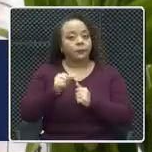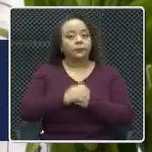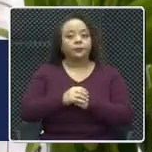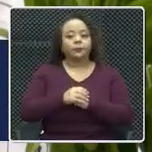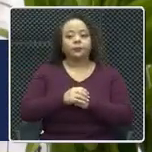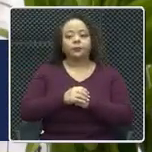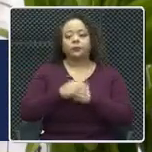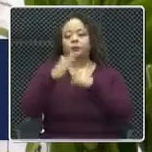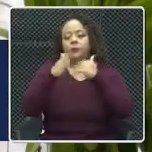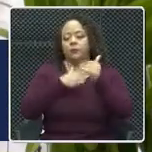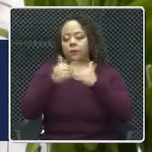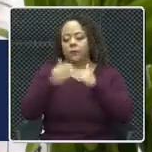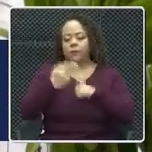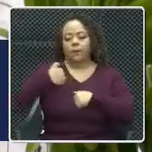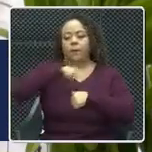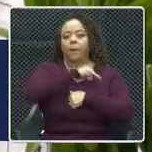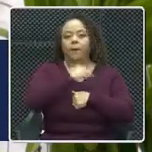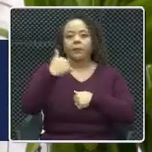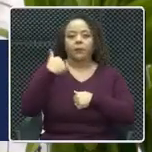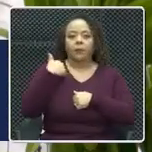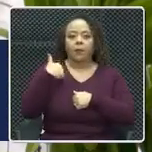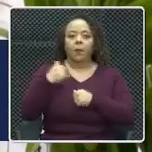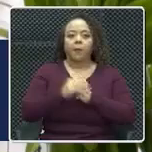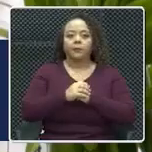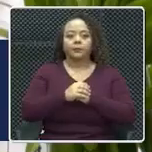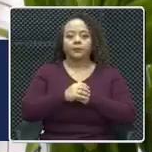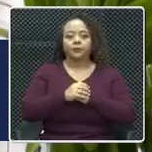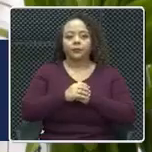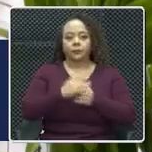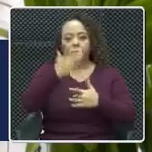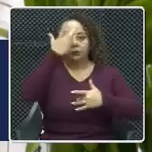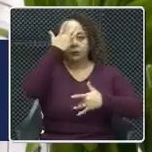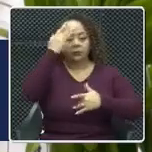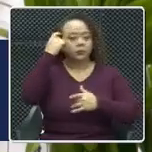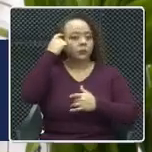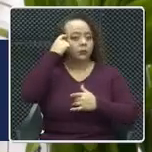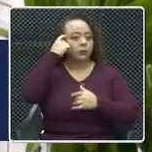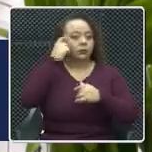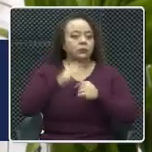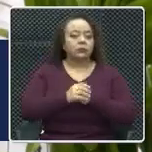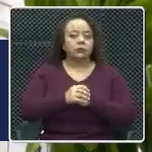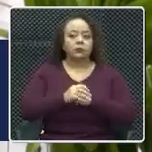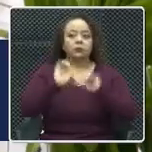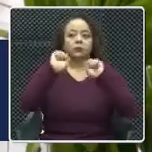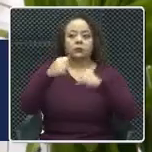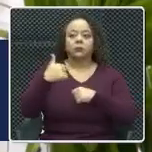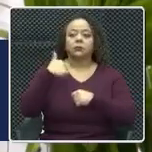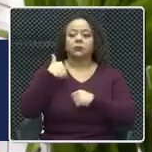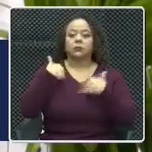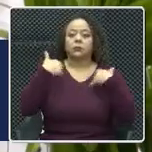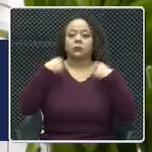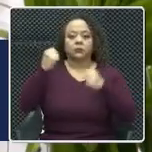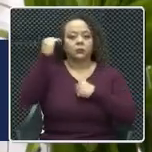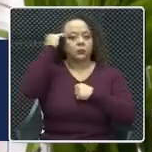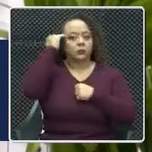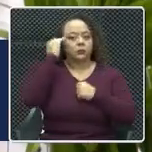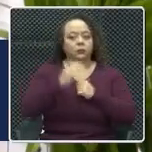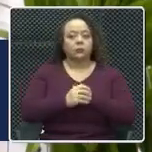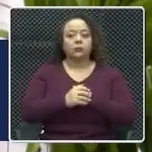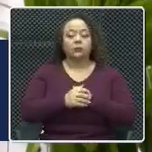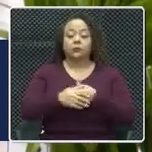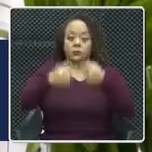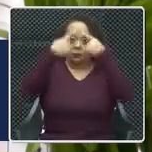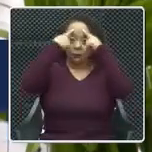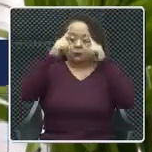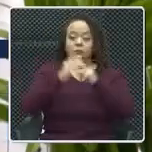a pesar de que tengamos una enfermedad mental, podemos tener salud mental. Si